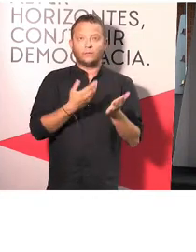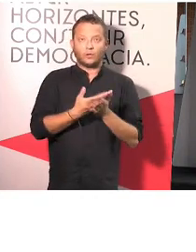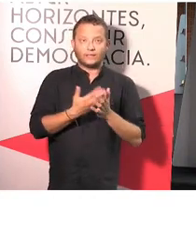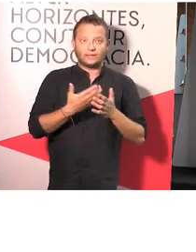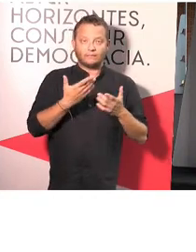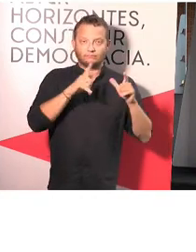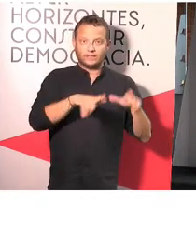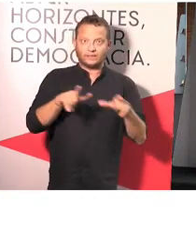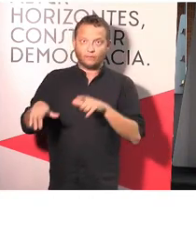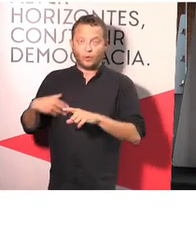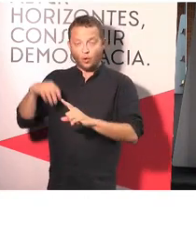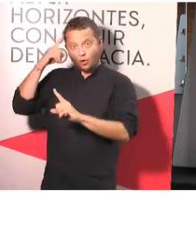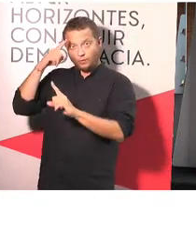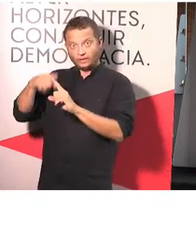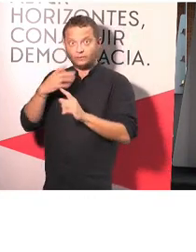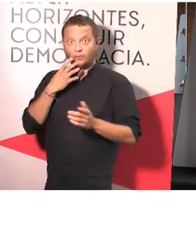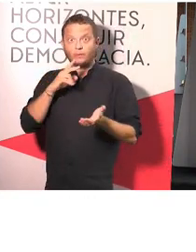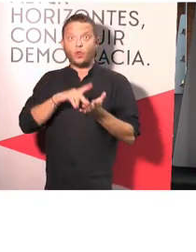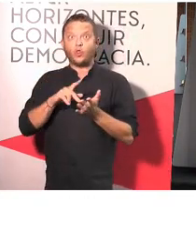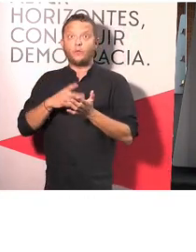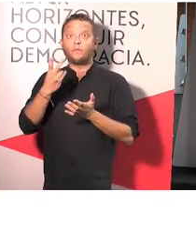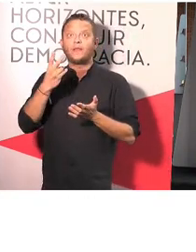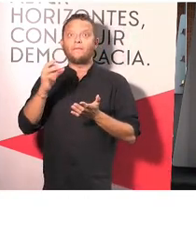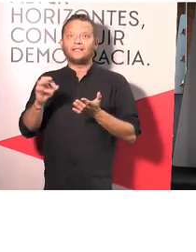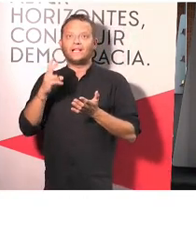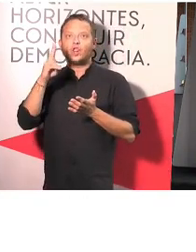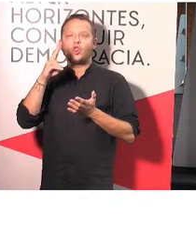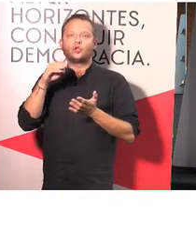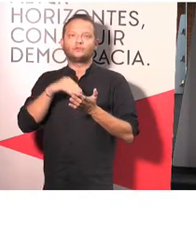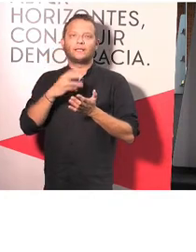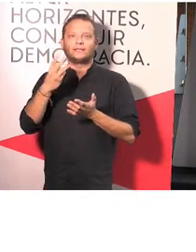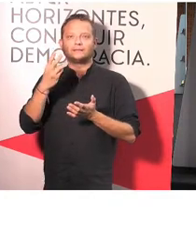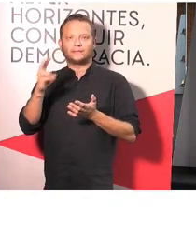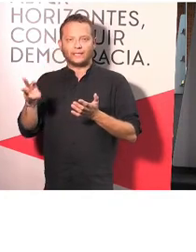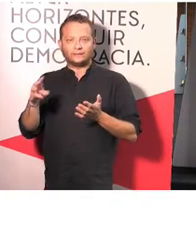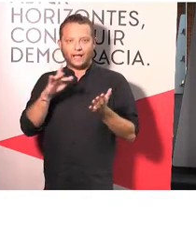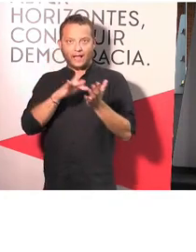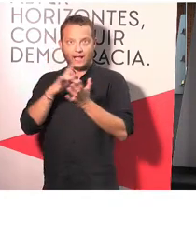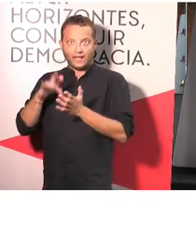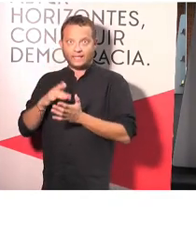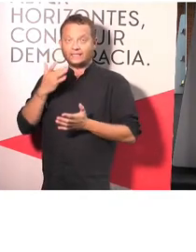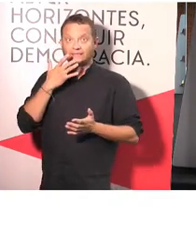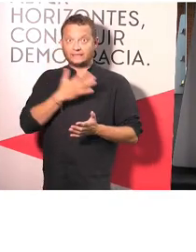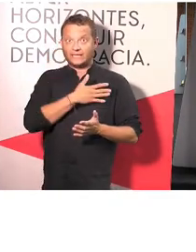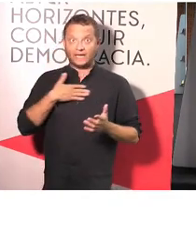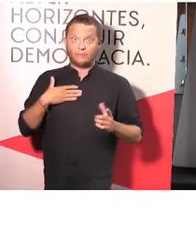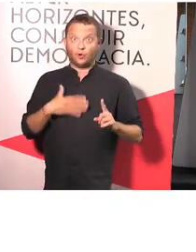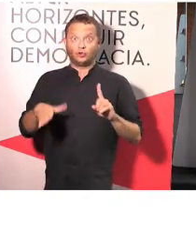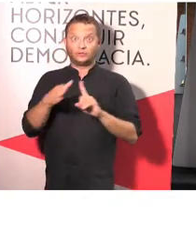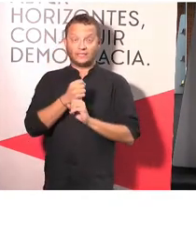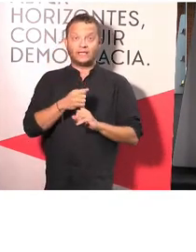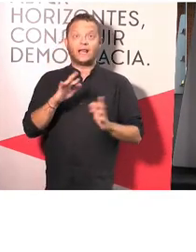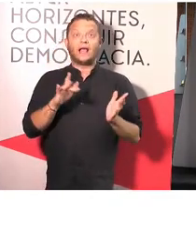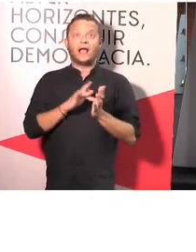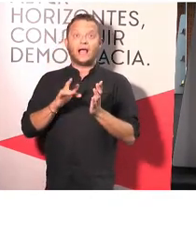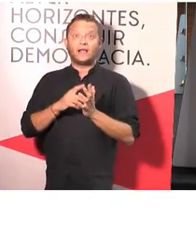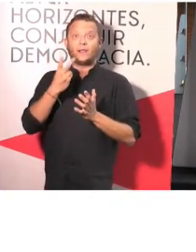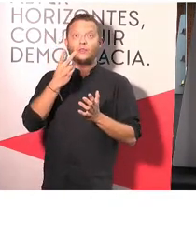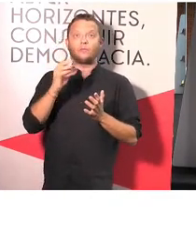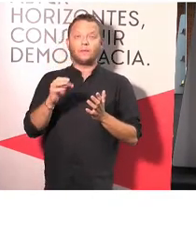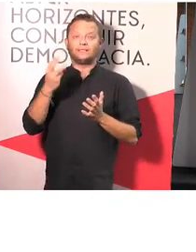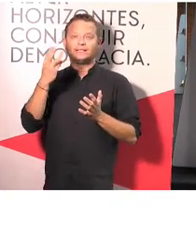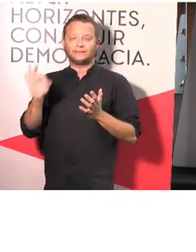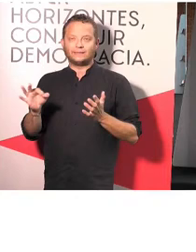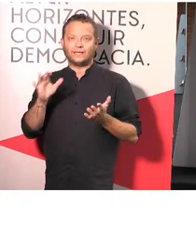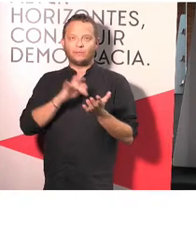y un objetivo de político como la Agenda 2020-2030, lo que nos damos cuenta es que si queremos conseguir la Agenda de Objetivos del 2020 y